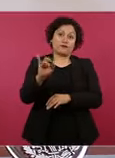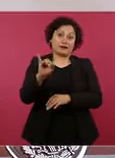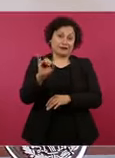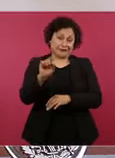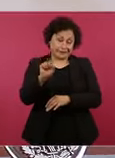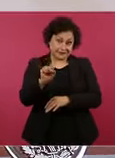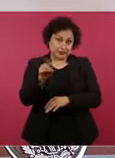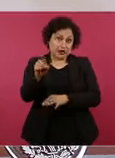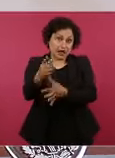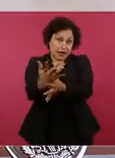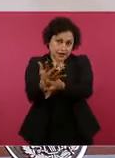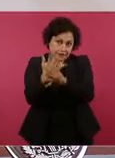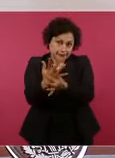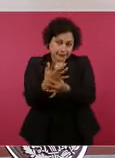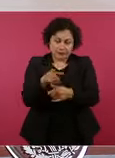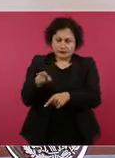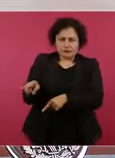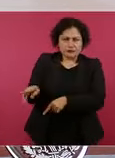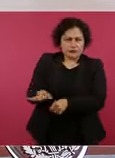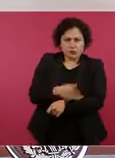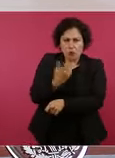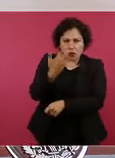contra de